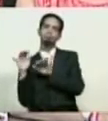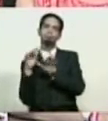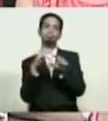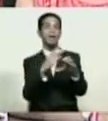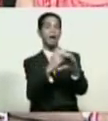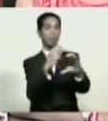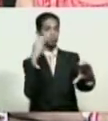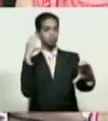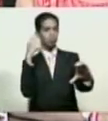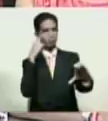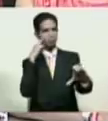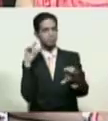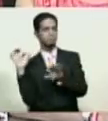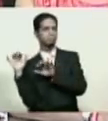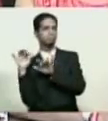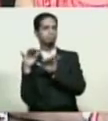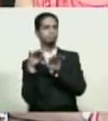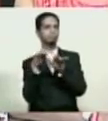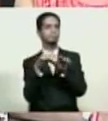recorrer